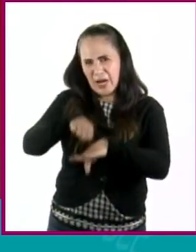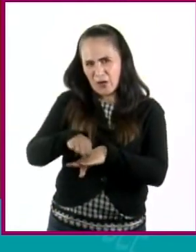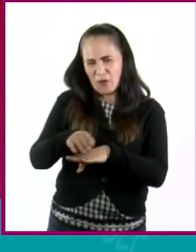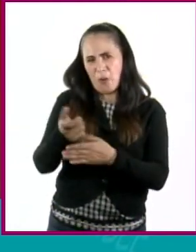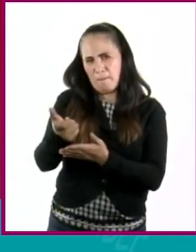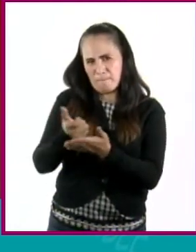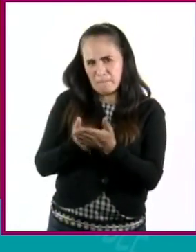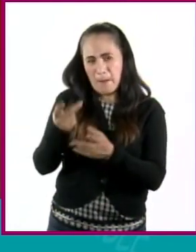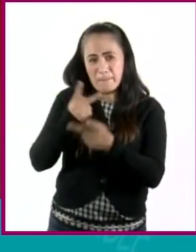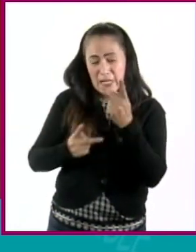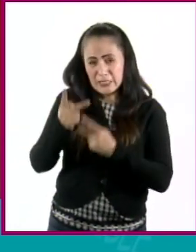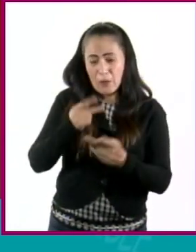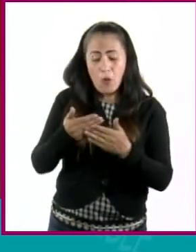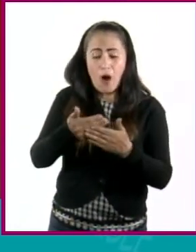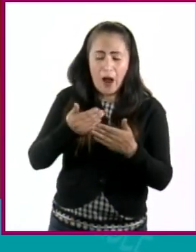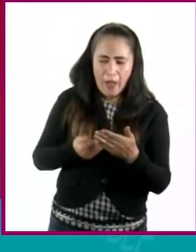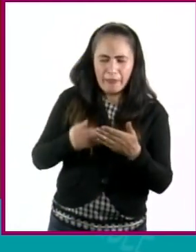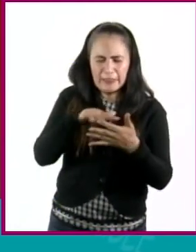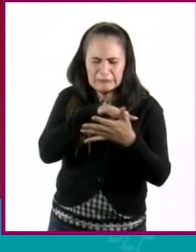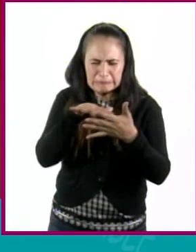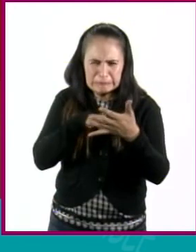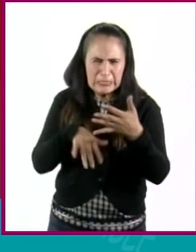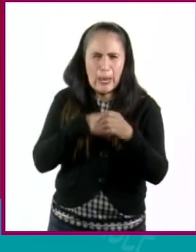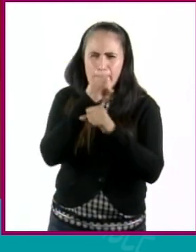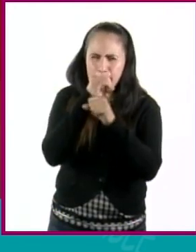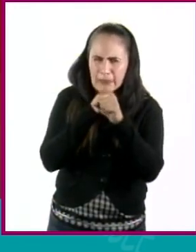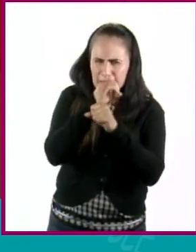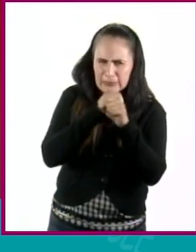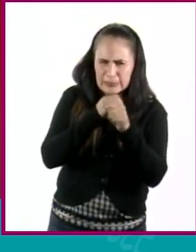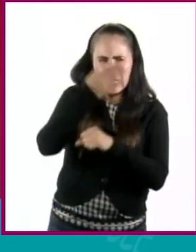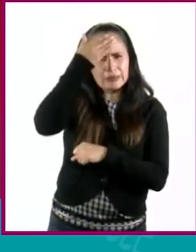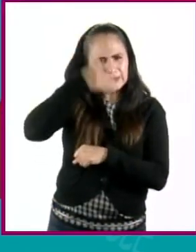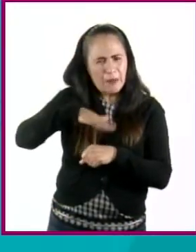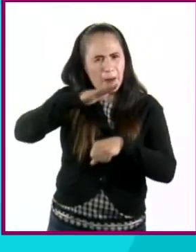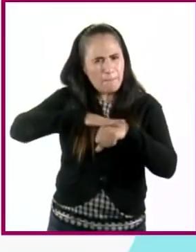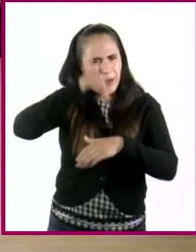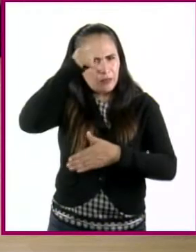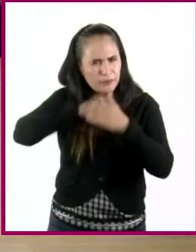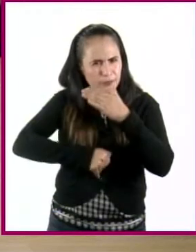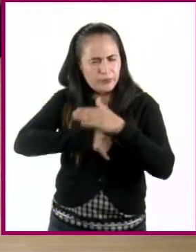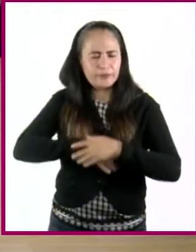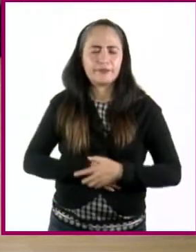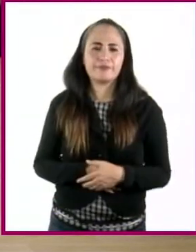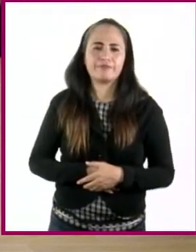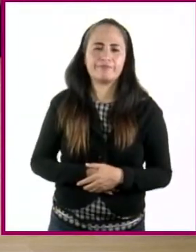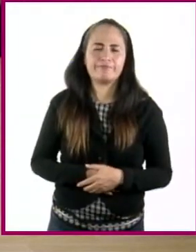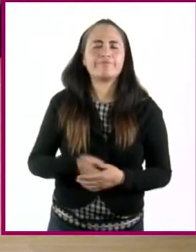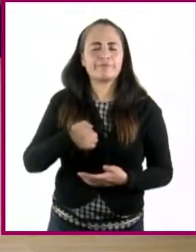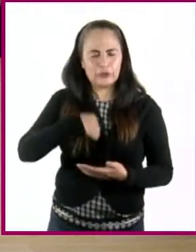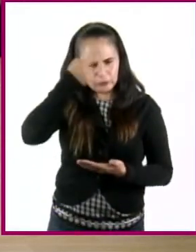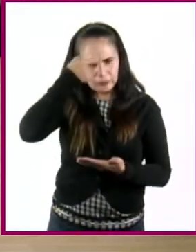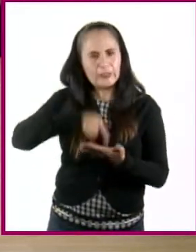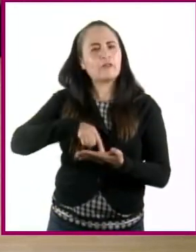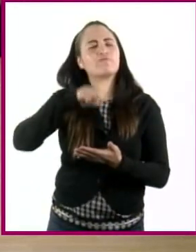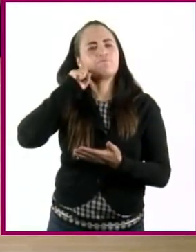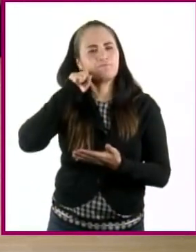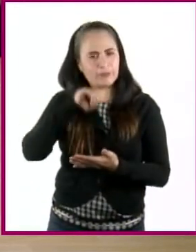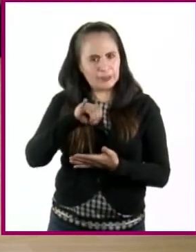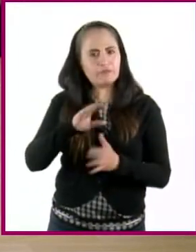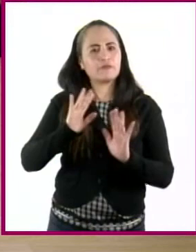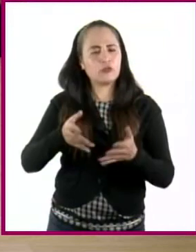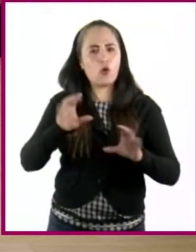estemos enterados de lo que estamos contratando y podamos saber más sobre esto. Pues creo que yo ya me decidí. Sí voy a comprar